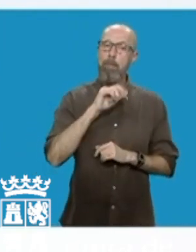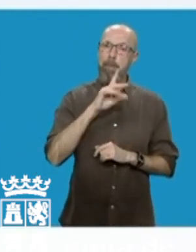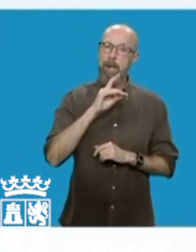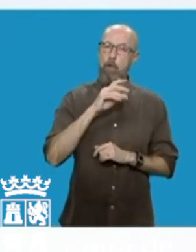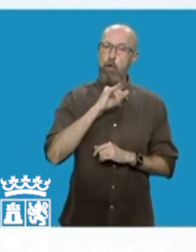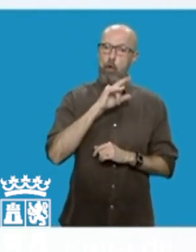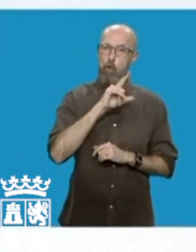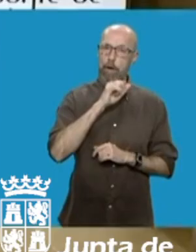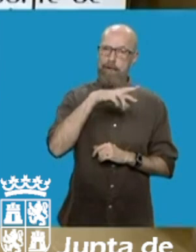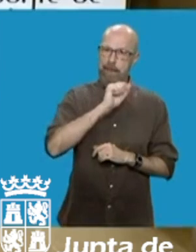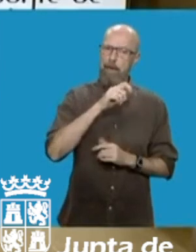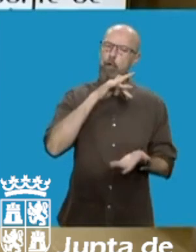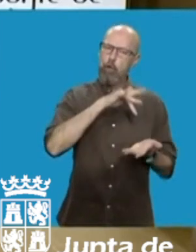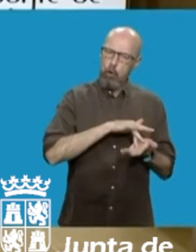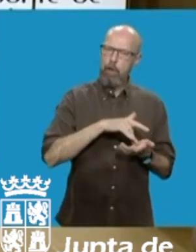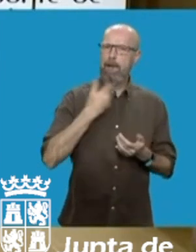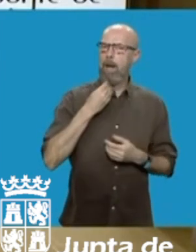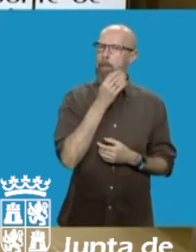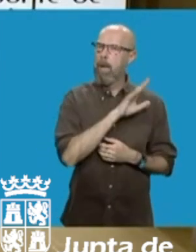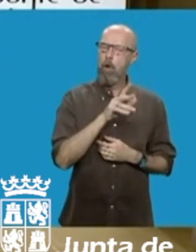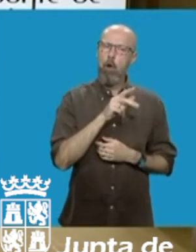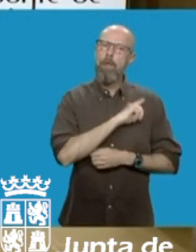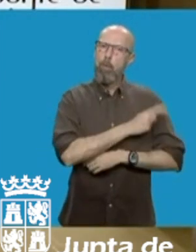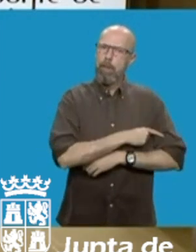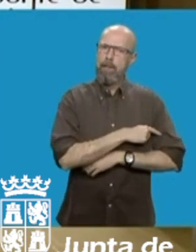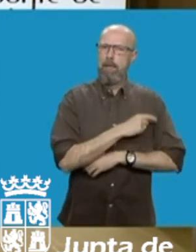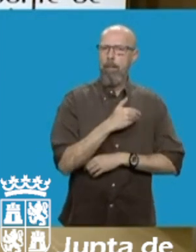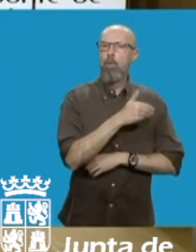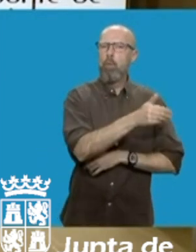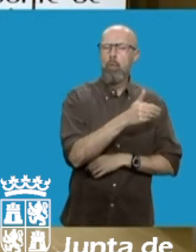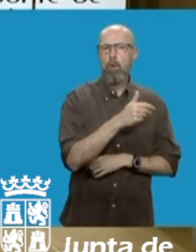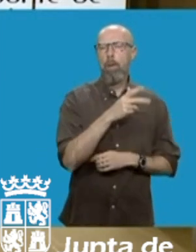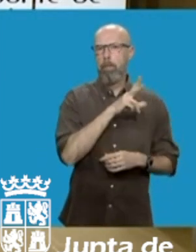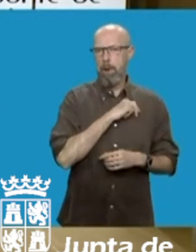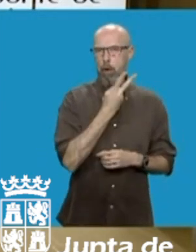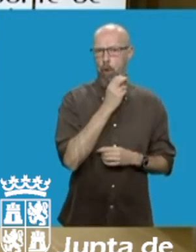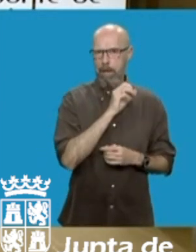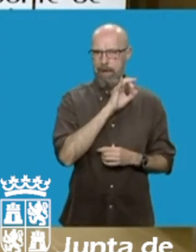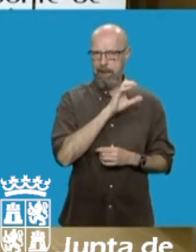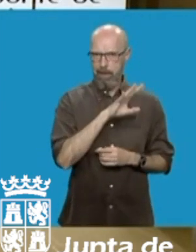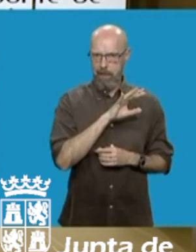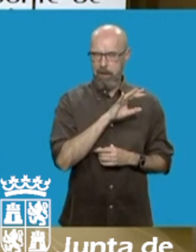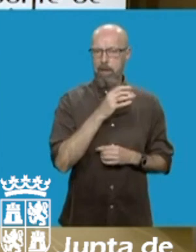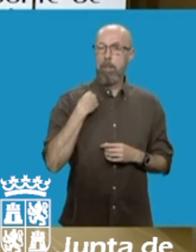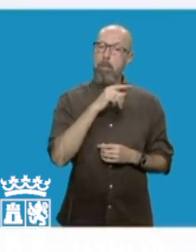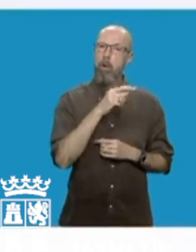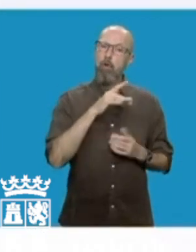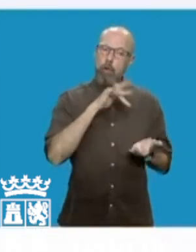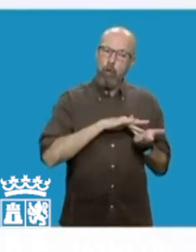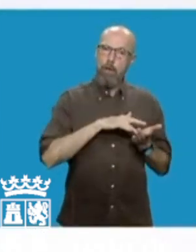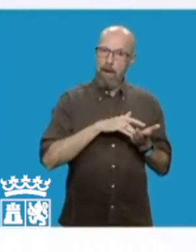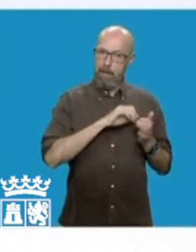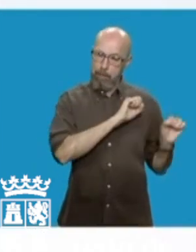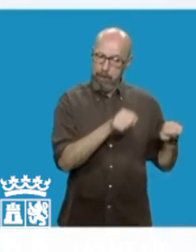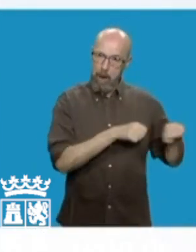2019, ya fue el mejor deportista promesa en los premios Podium 2015. Sus logros en piragüismo se repiten año tras año y